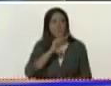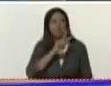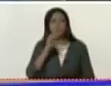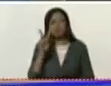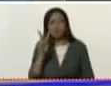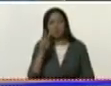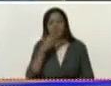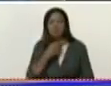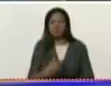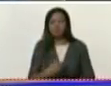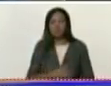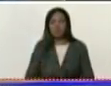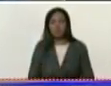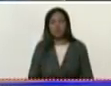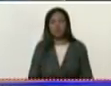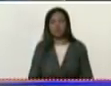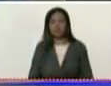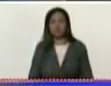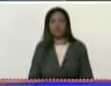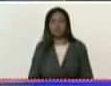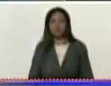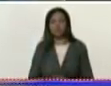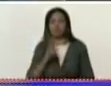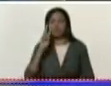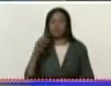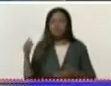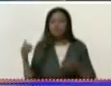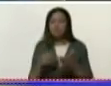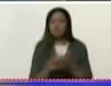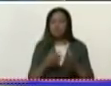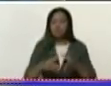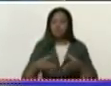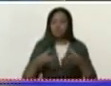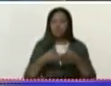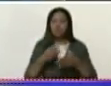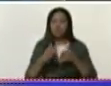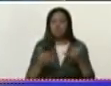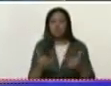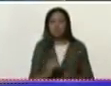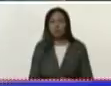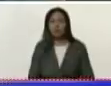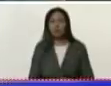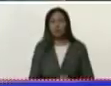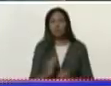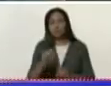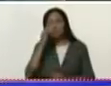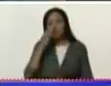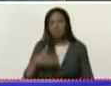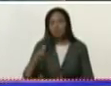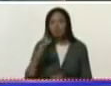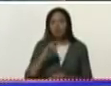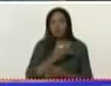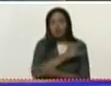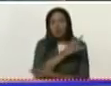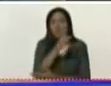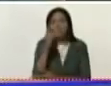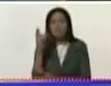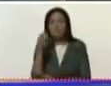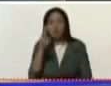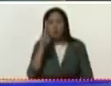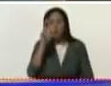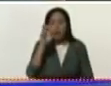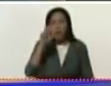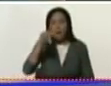de diciembre fue atacada un cuartel en aquella población por allá en la selva, en Luepa.